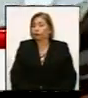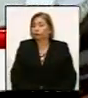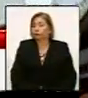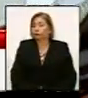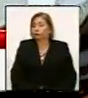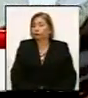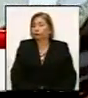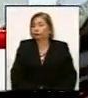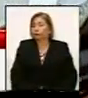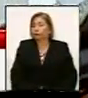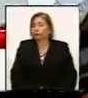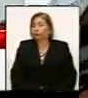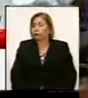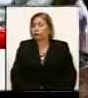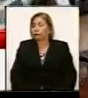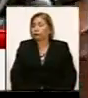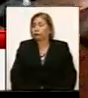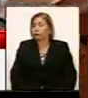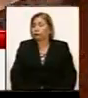Congresista Velázquez Jeje.